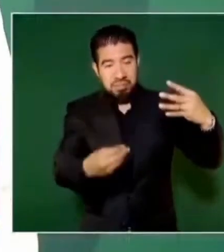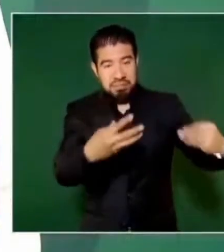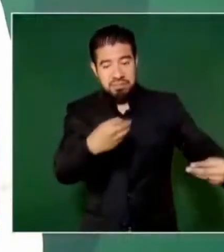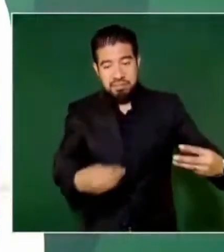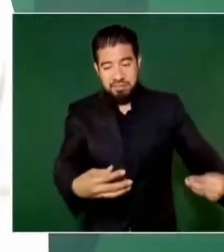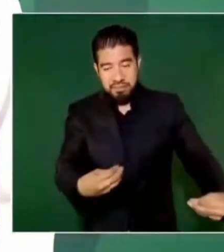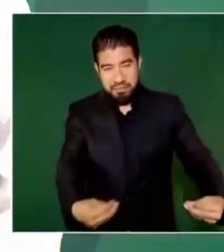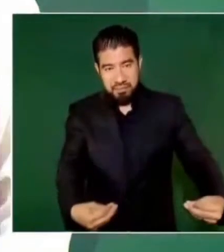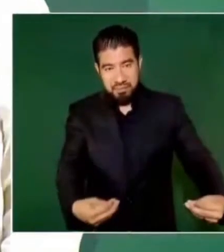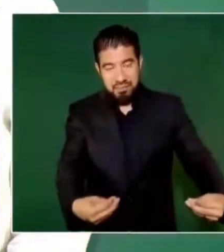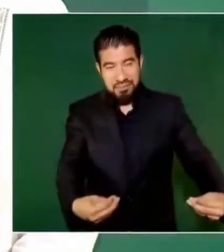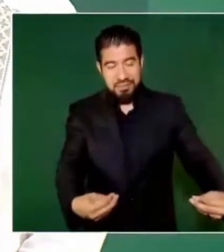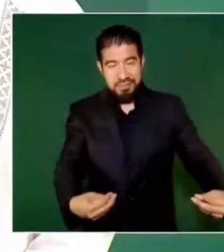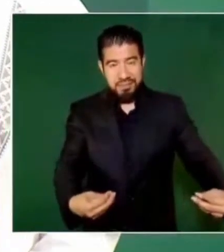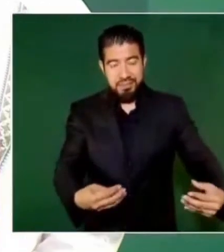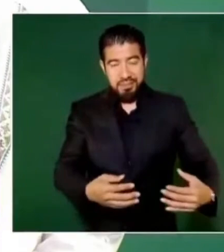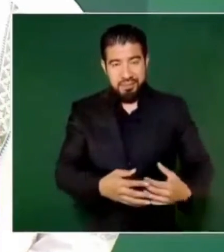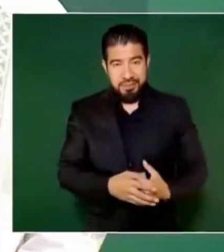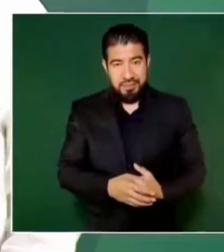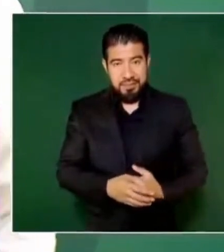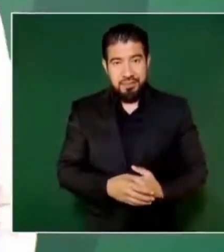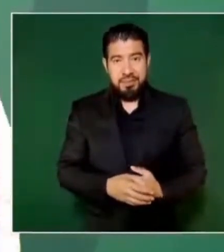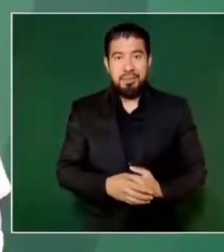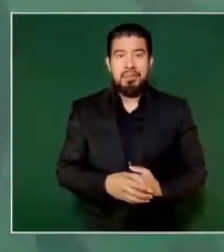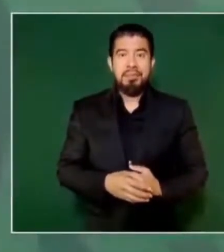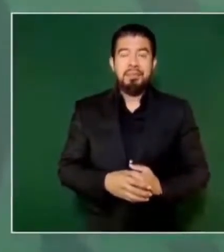Nada más que